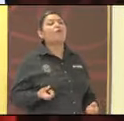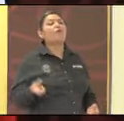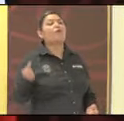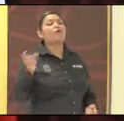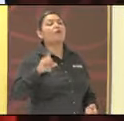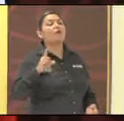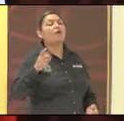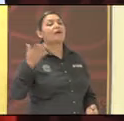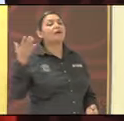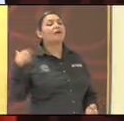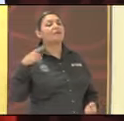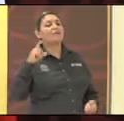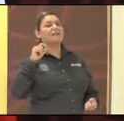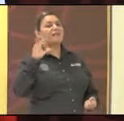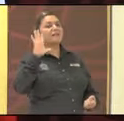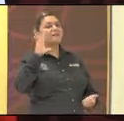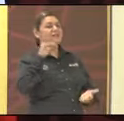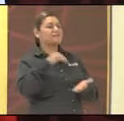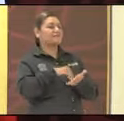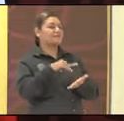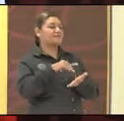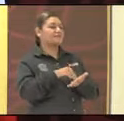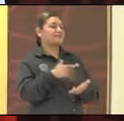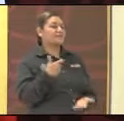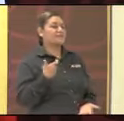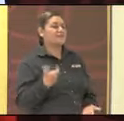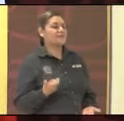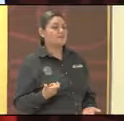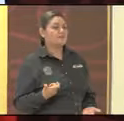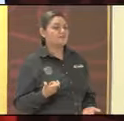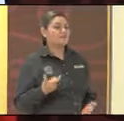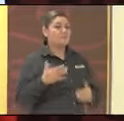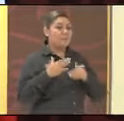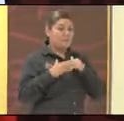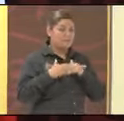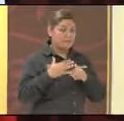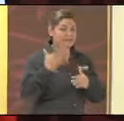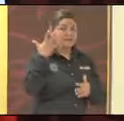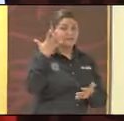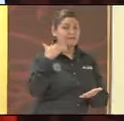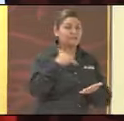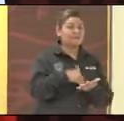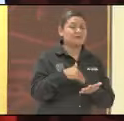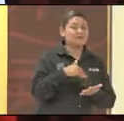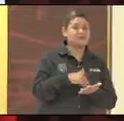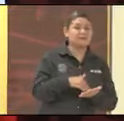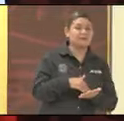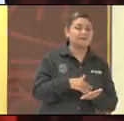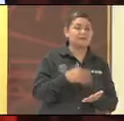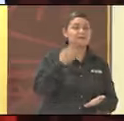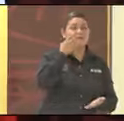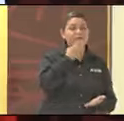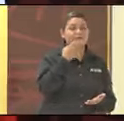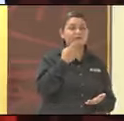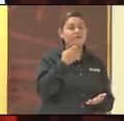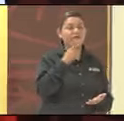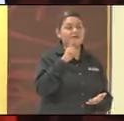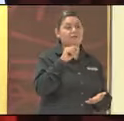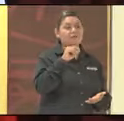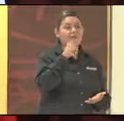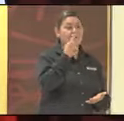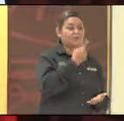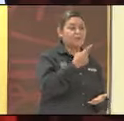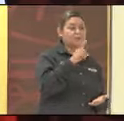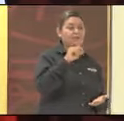habían entregado 25 millones de pesos, más 5 millones que aprobamos en el ciclo escolar